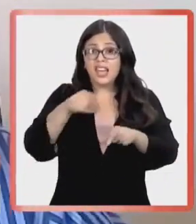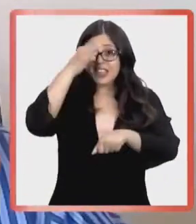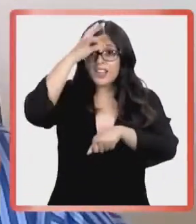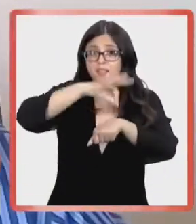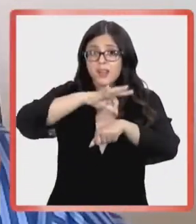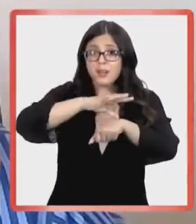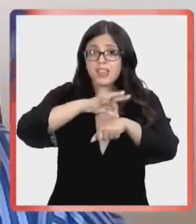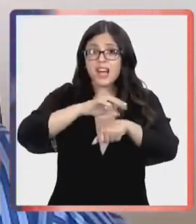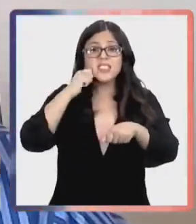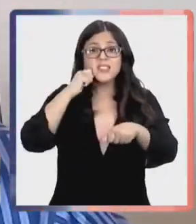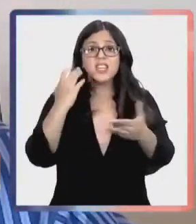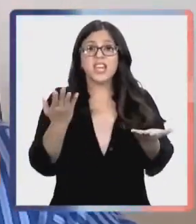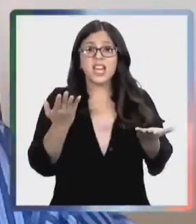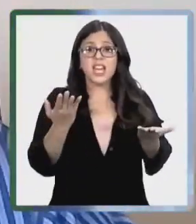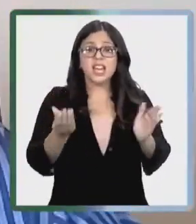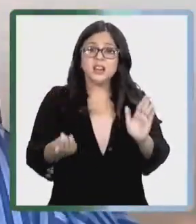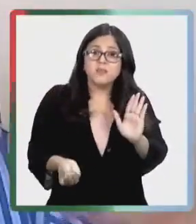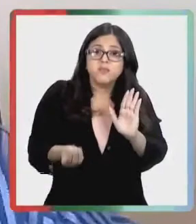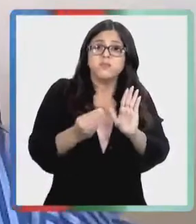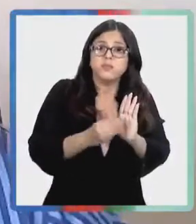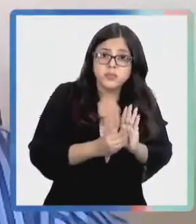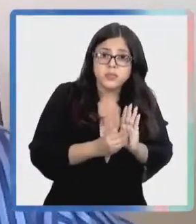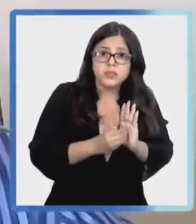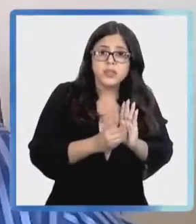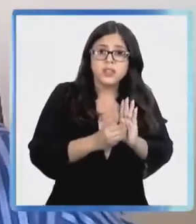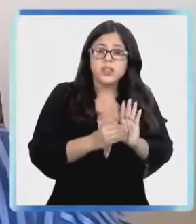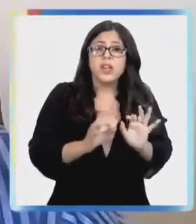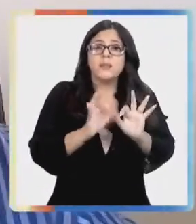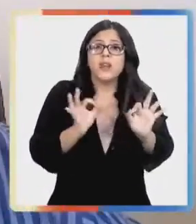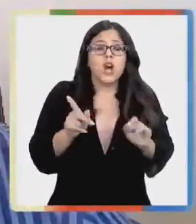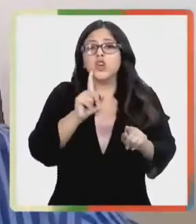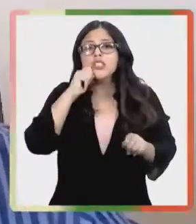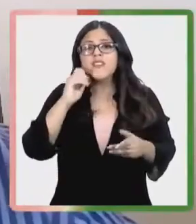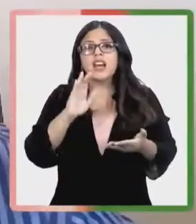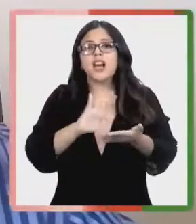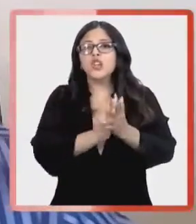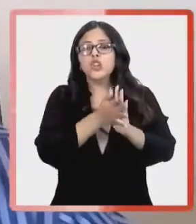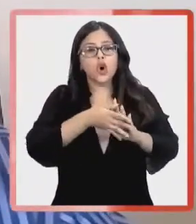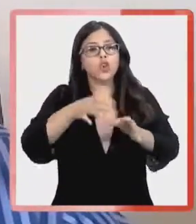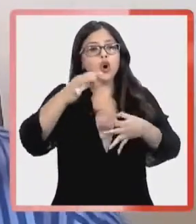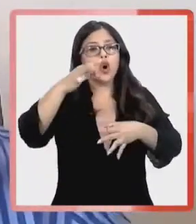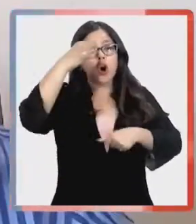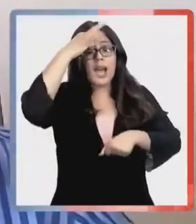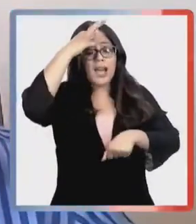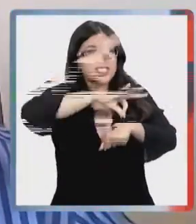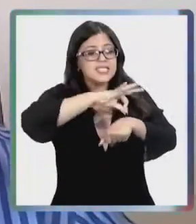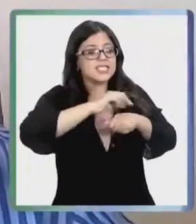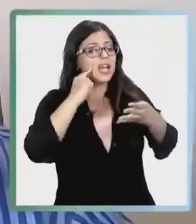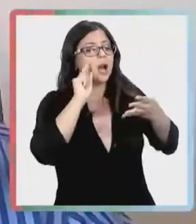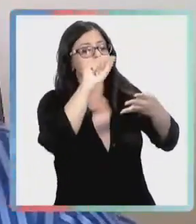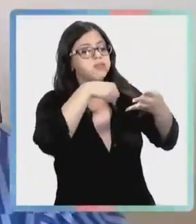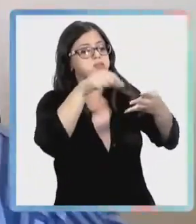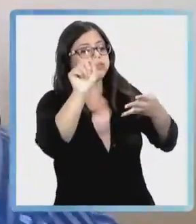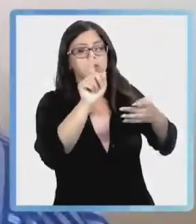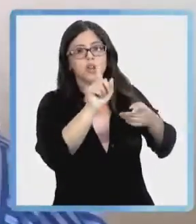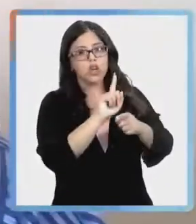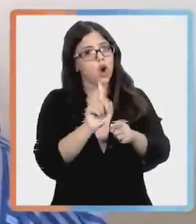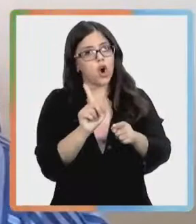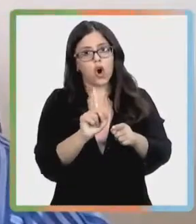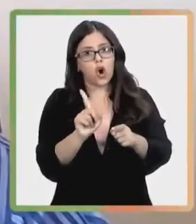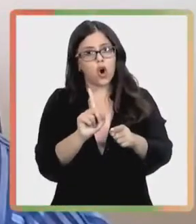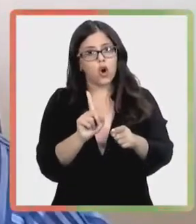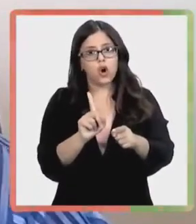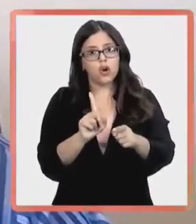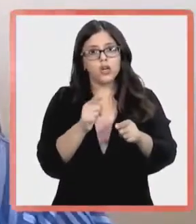una categoría de ley especial. No quiero decir con esto que todas las licencias se le haga un visto bueno y todo ok, como si nada, no es al revés, no